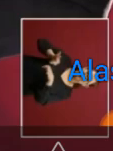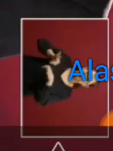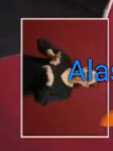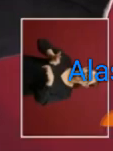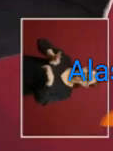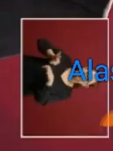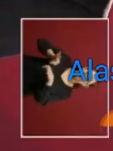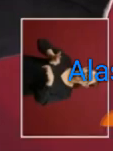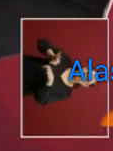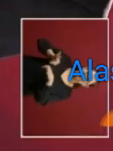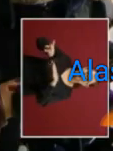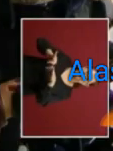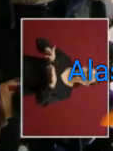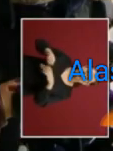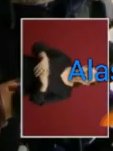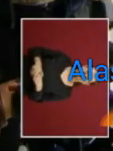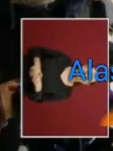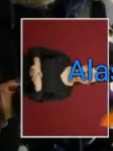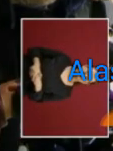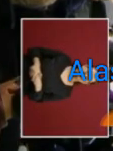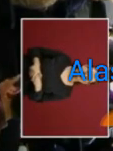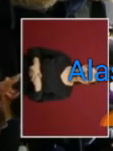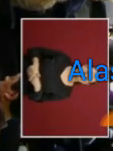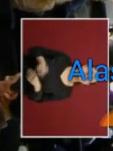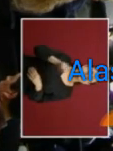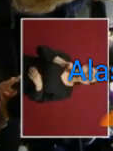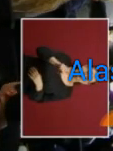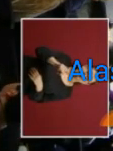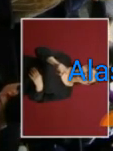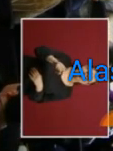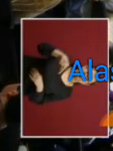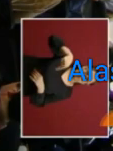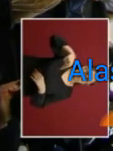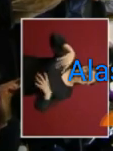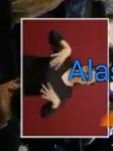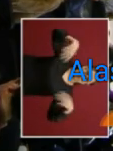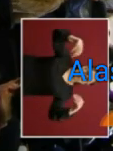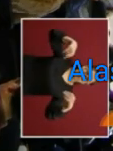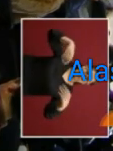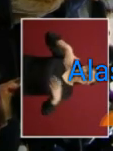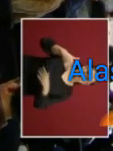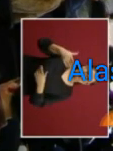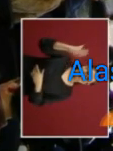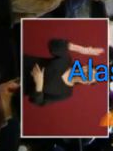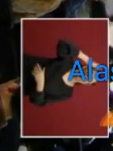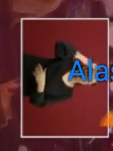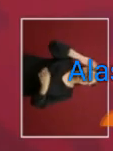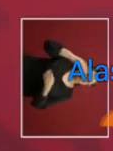del Santas. Eso va a suceder el día de hoy. Desde balcón, presidente. No, porque